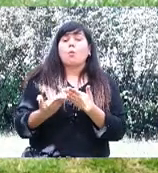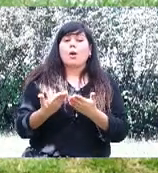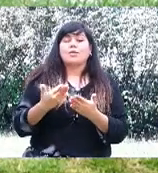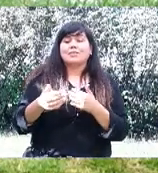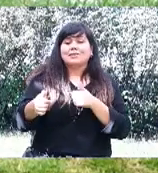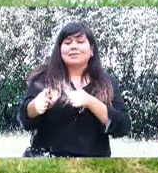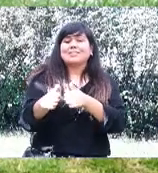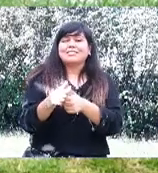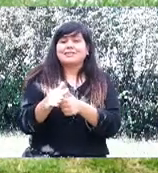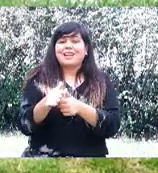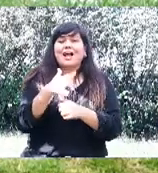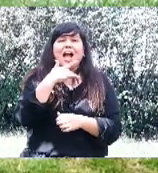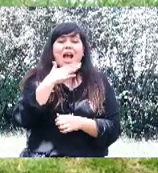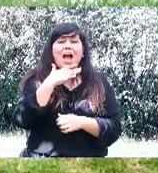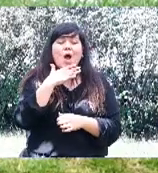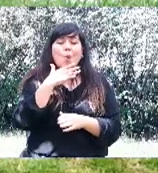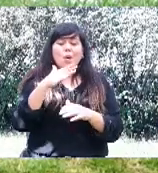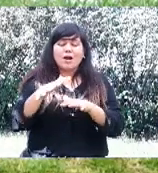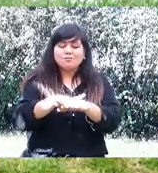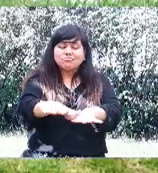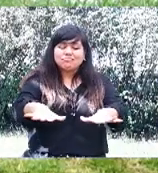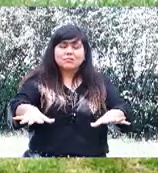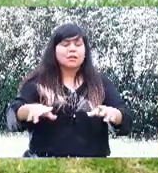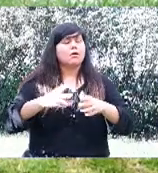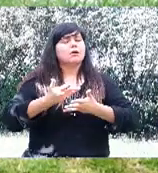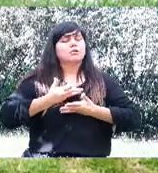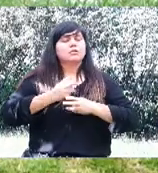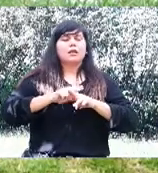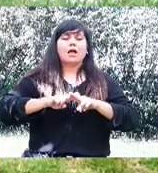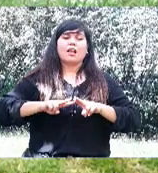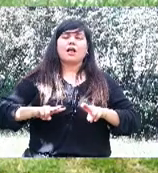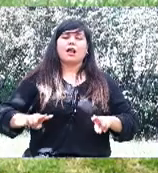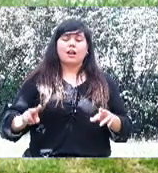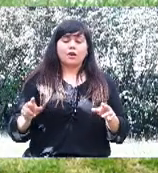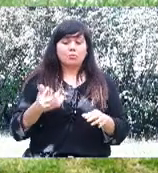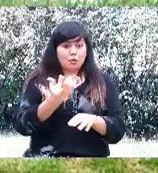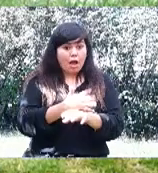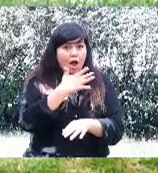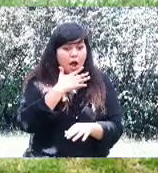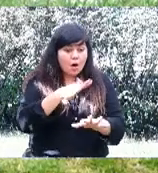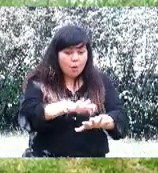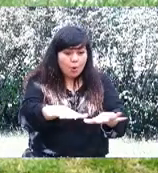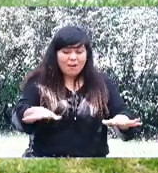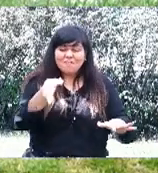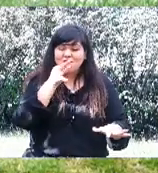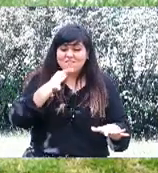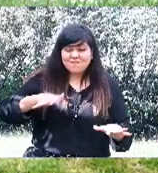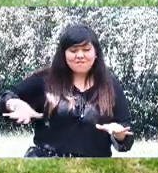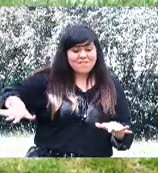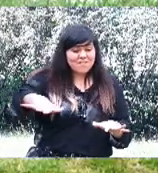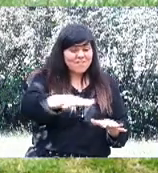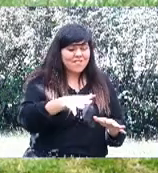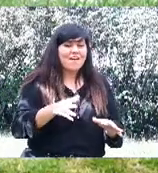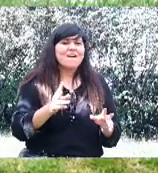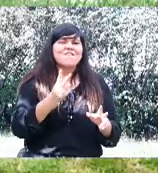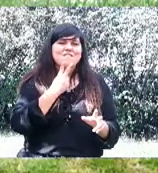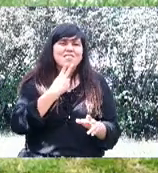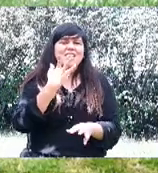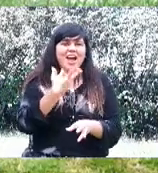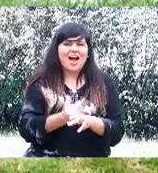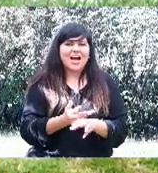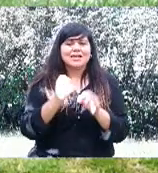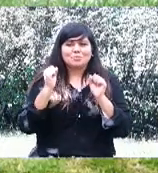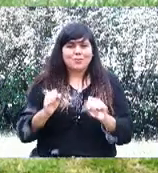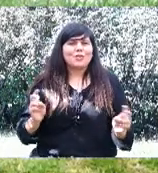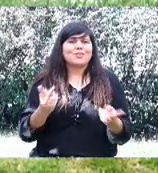cercanos a un curso de agua Nos sentimos tranquilos a no ser que no sea un flujo muy grande pero si hay agua Hay vida y si hay vida no es cierto podemos sobrevivir